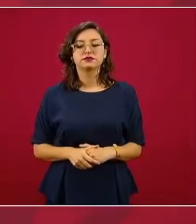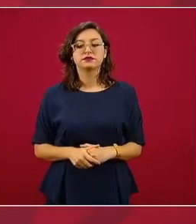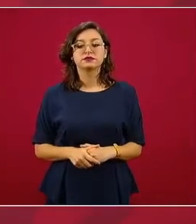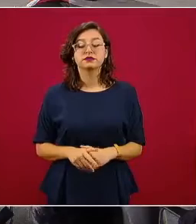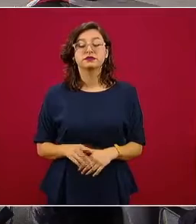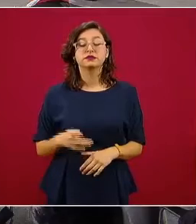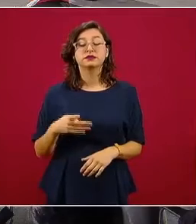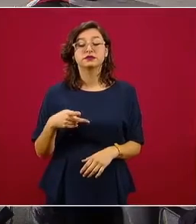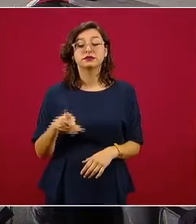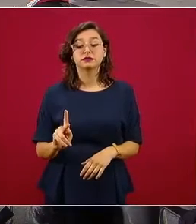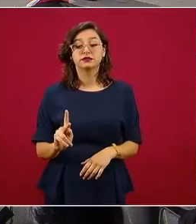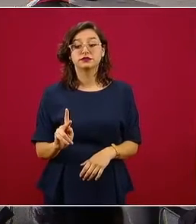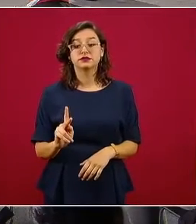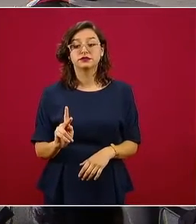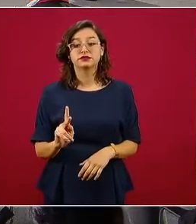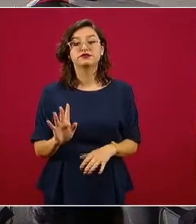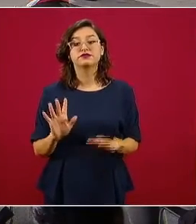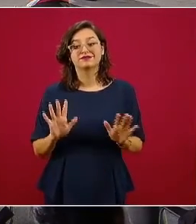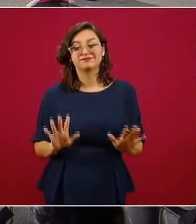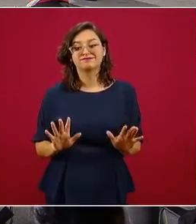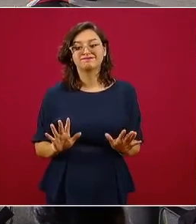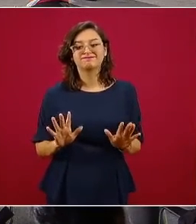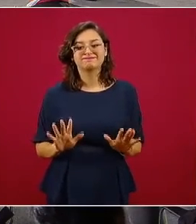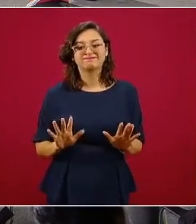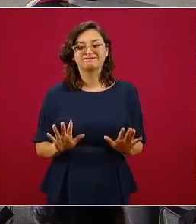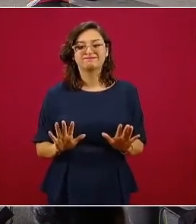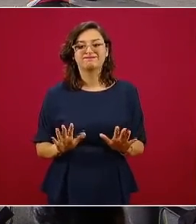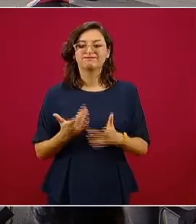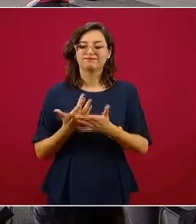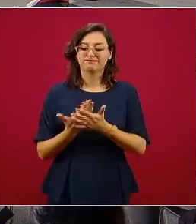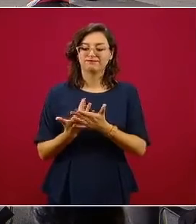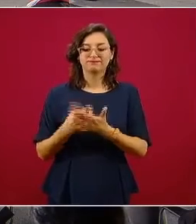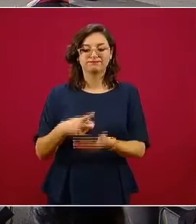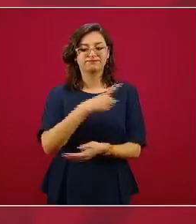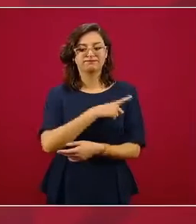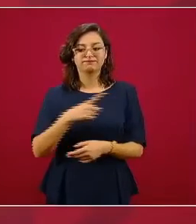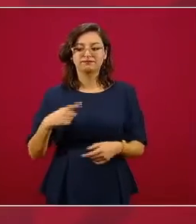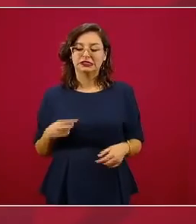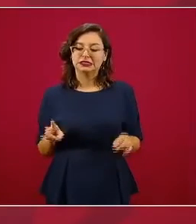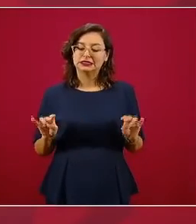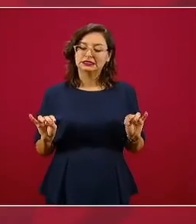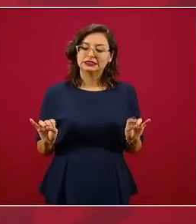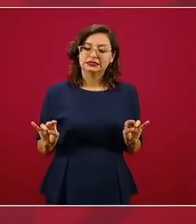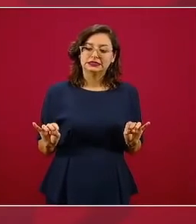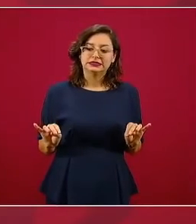pero tenemos que estar muy pendientes.